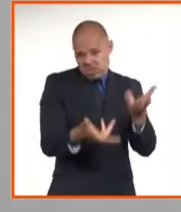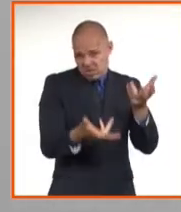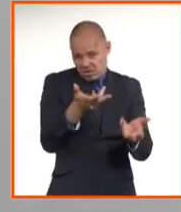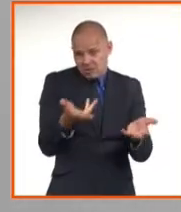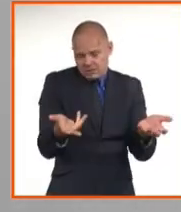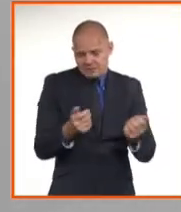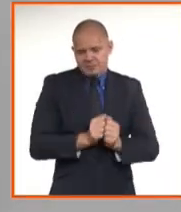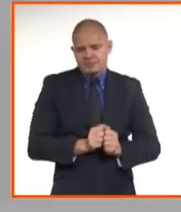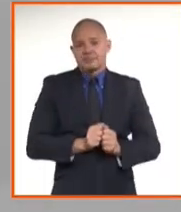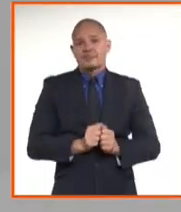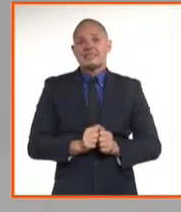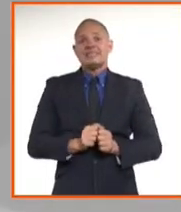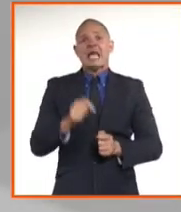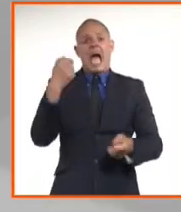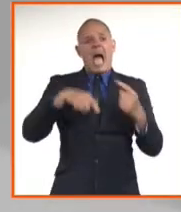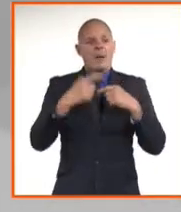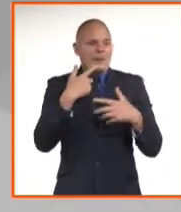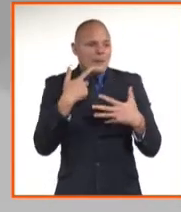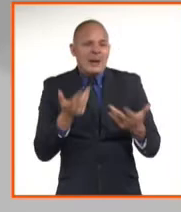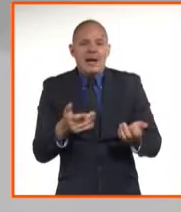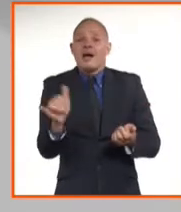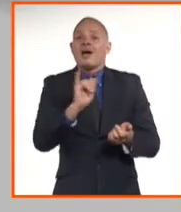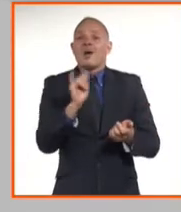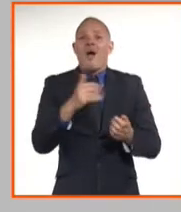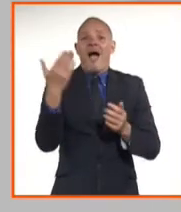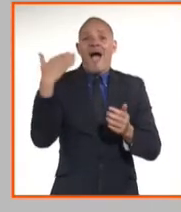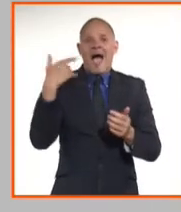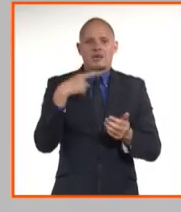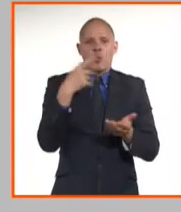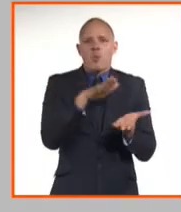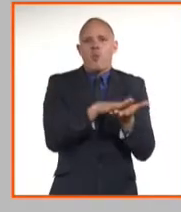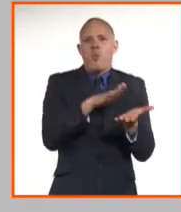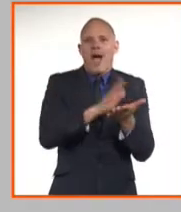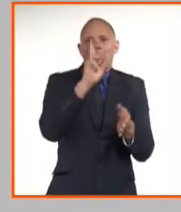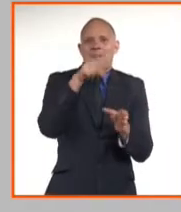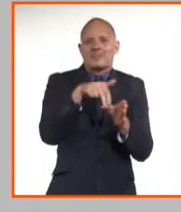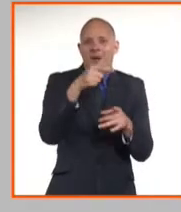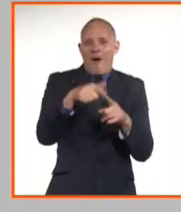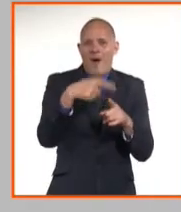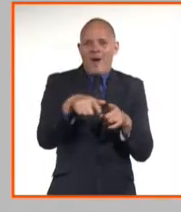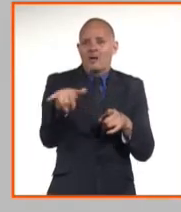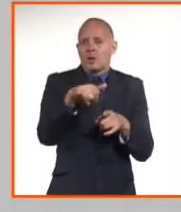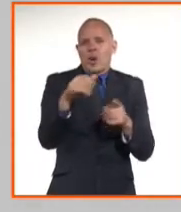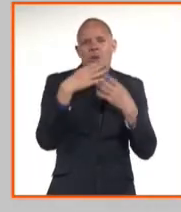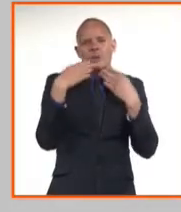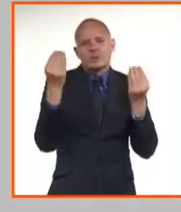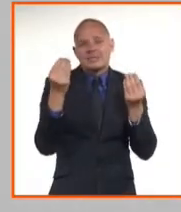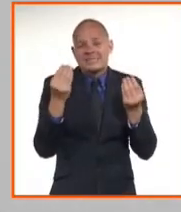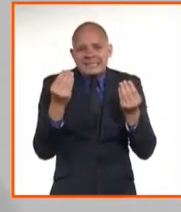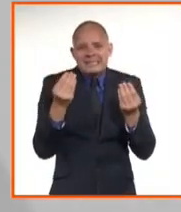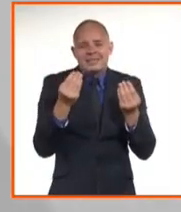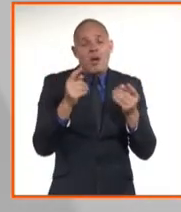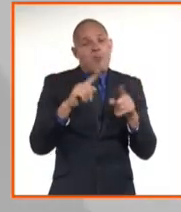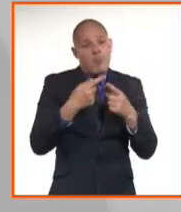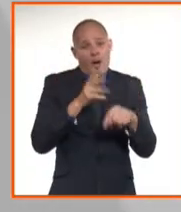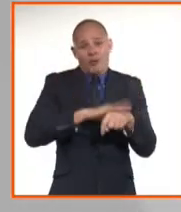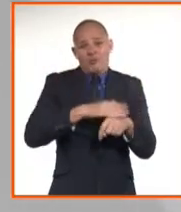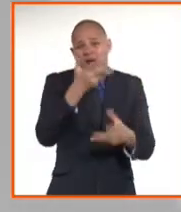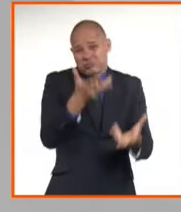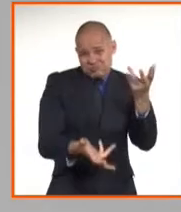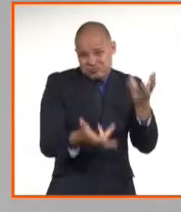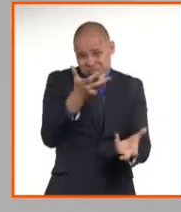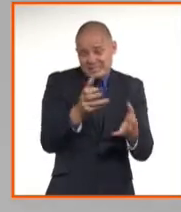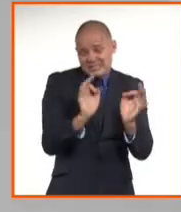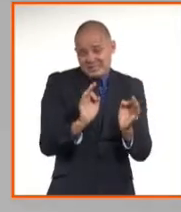conllevó también a que se repetiera la reserva mínima que nosotros teníamos previsto para cubrir la demanda en los meses del